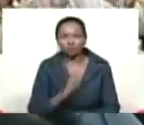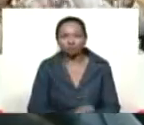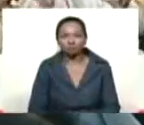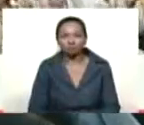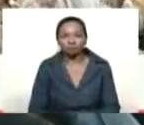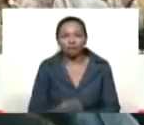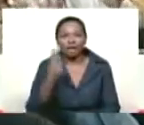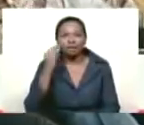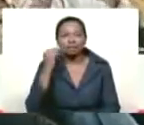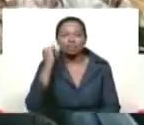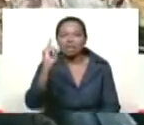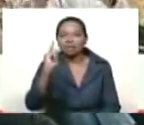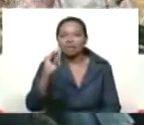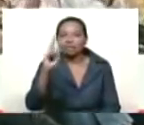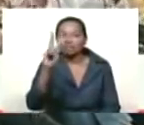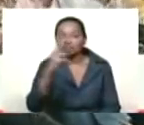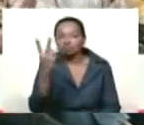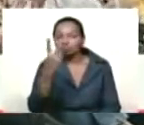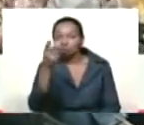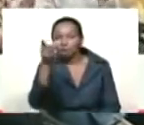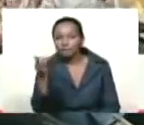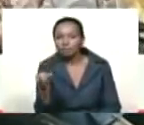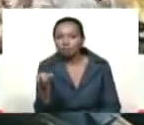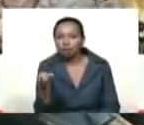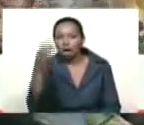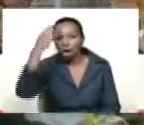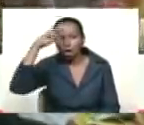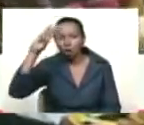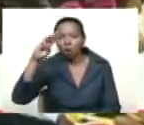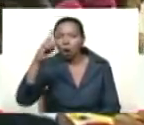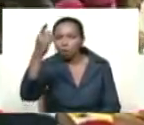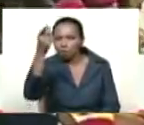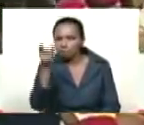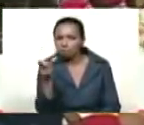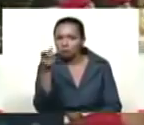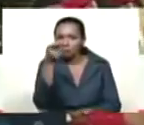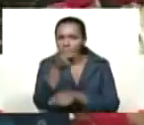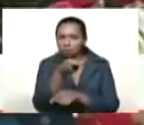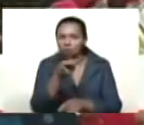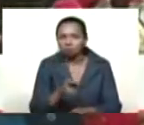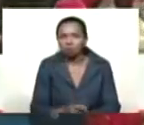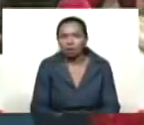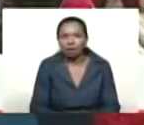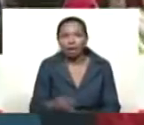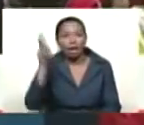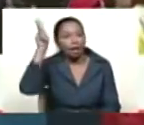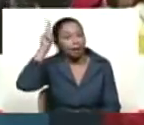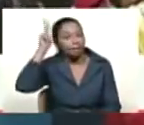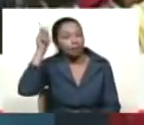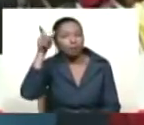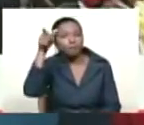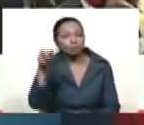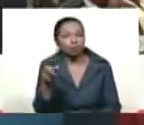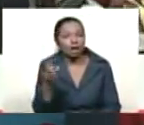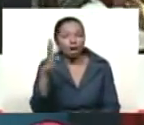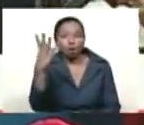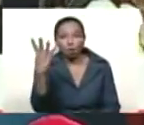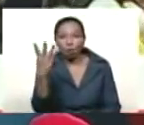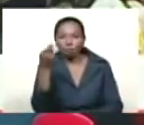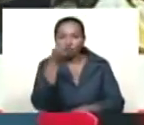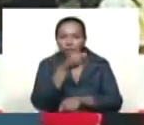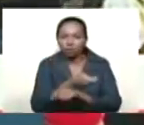Haití, 2 compatriotas. De Cuba, 1 compatriota. De Perú, 4 peruanos.